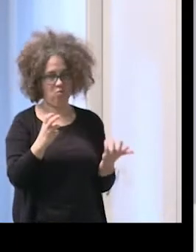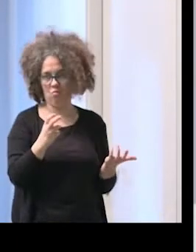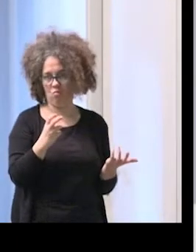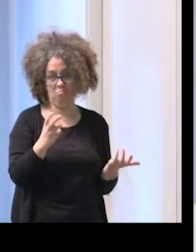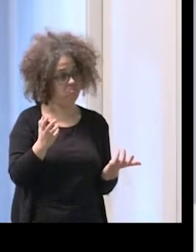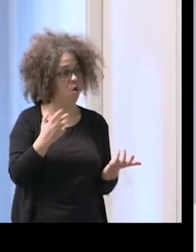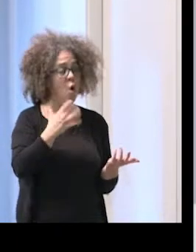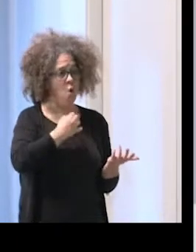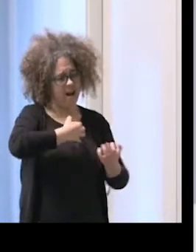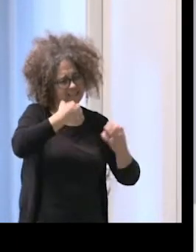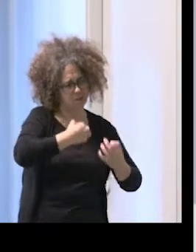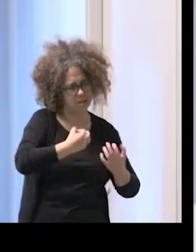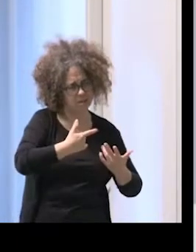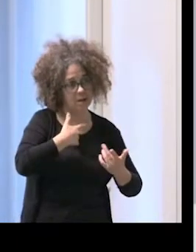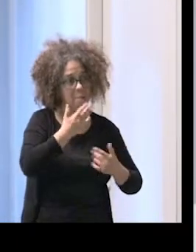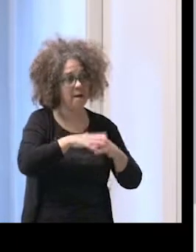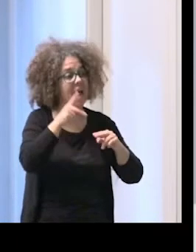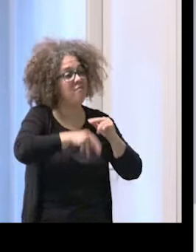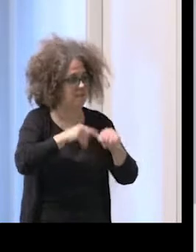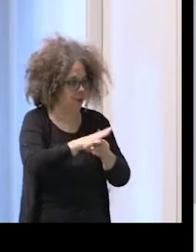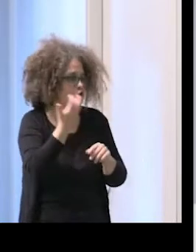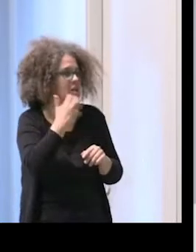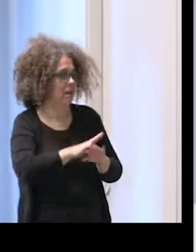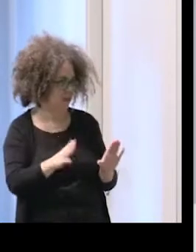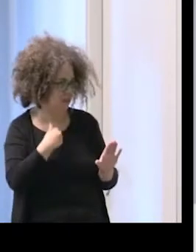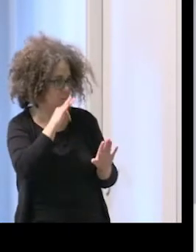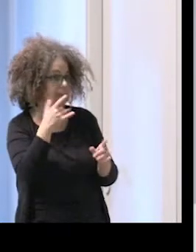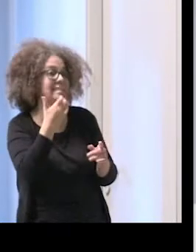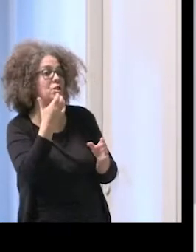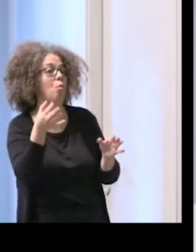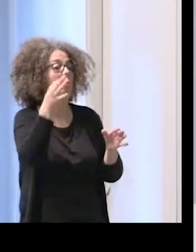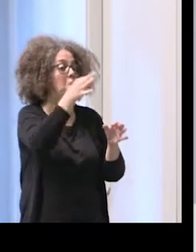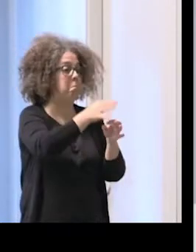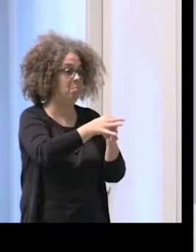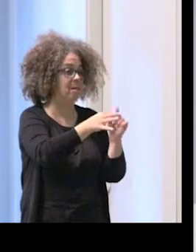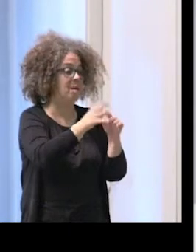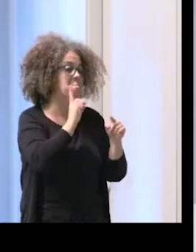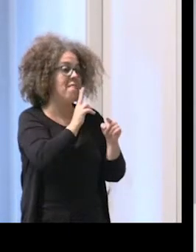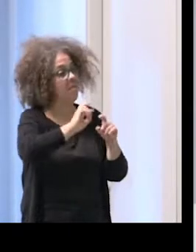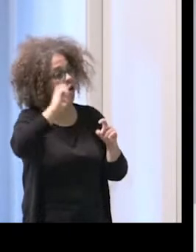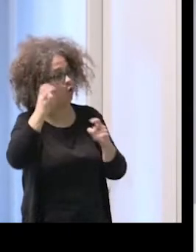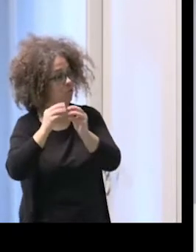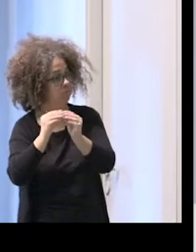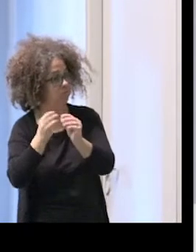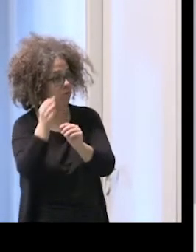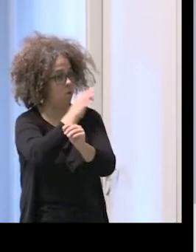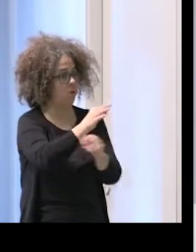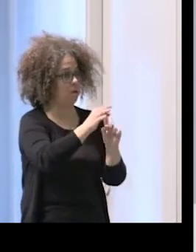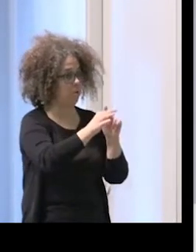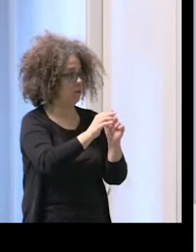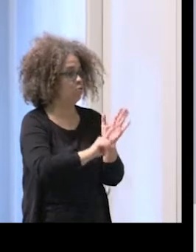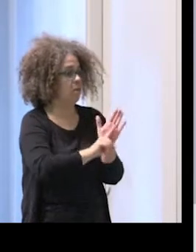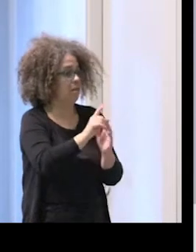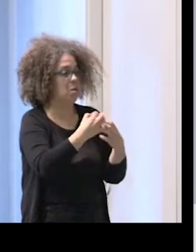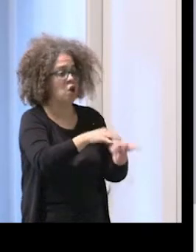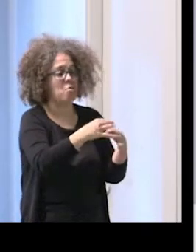órganos, asegurarnos que no vaya a pasar nada raro, que las células que ponemos están bien caracterizadas y bien purificadas, por lo cual no van a